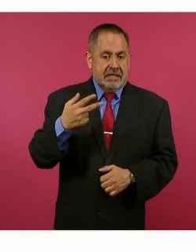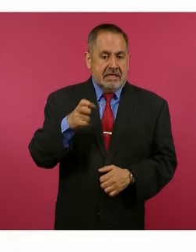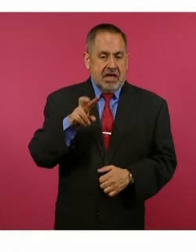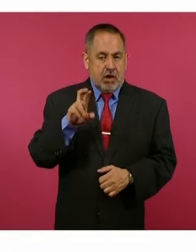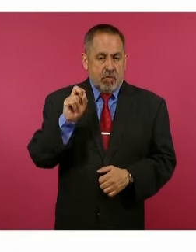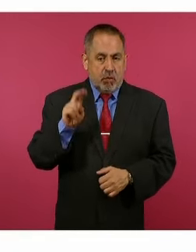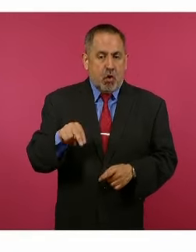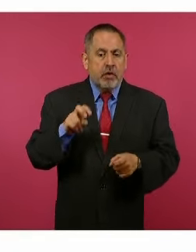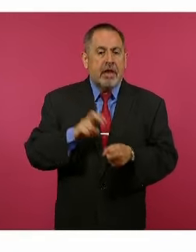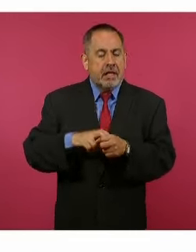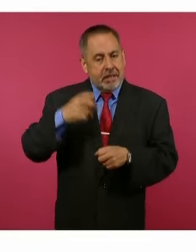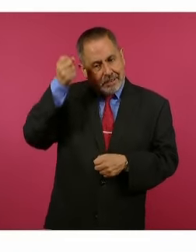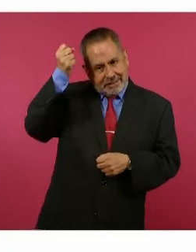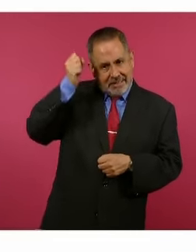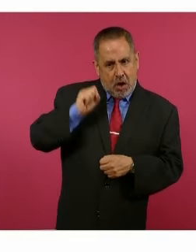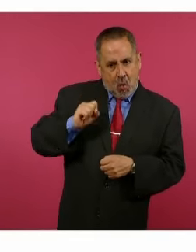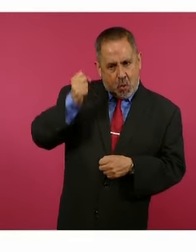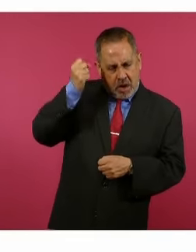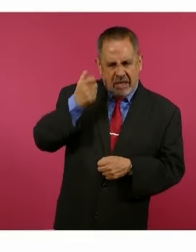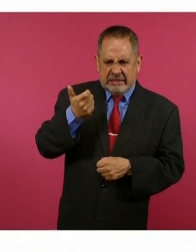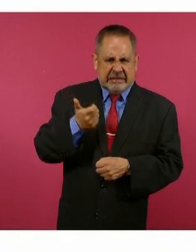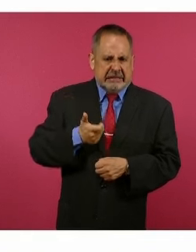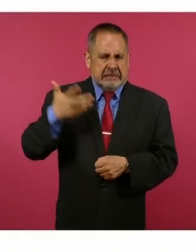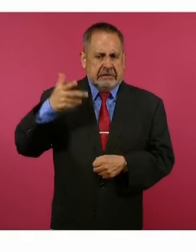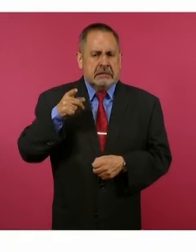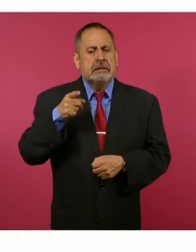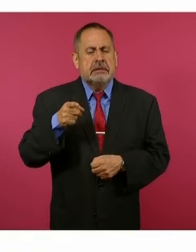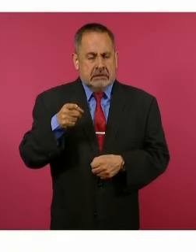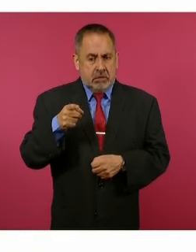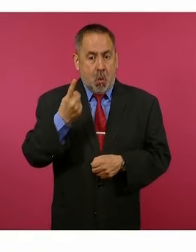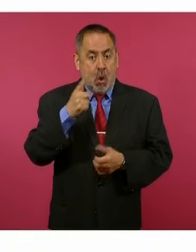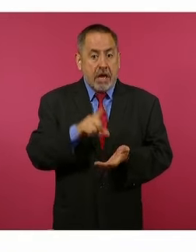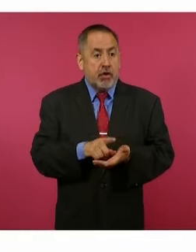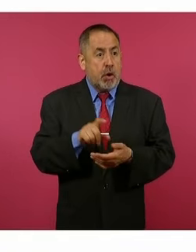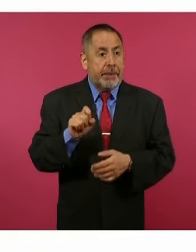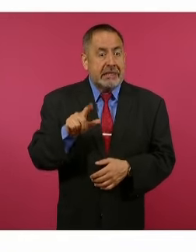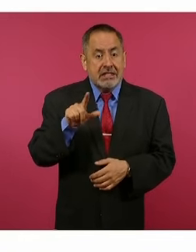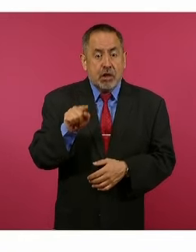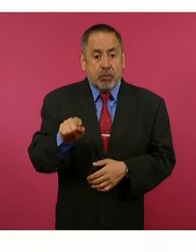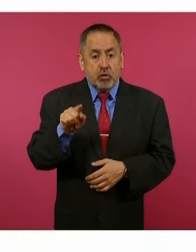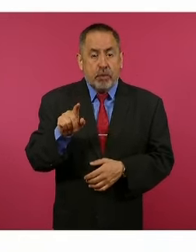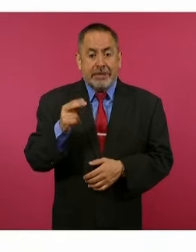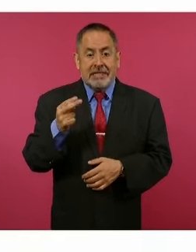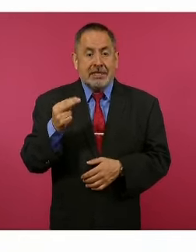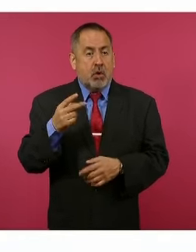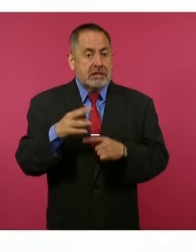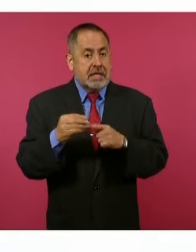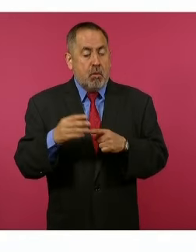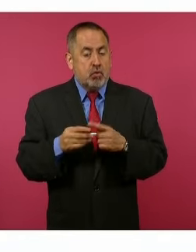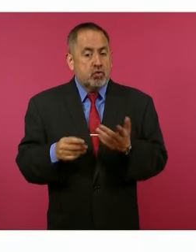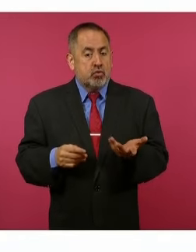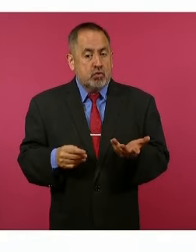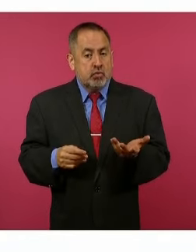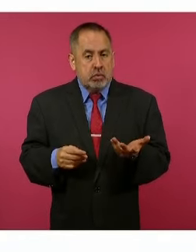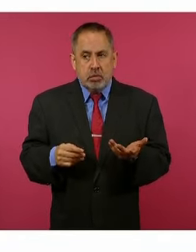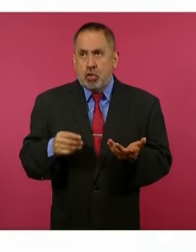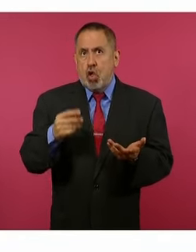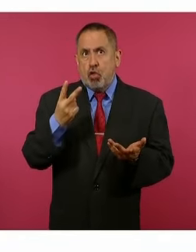Sad cb en Culiacán sinalo va con el precio por litro en 27 p25